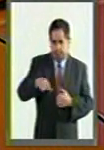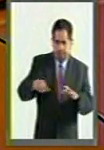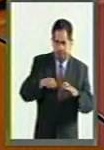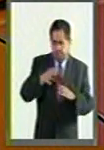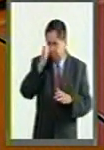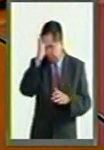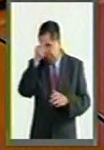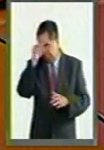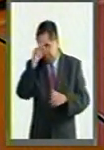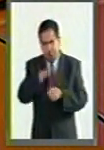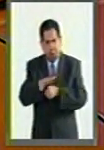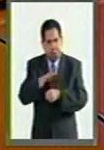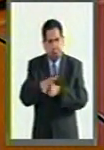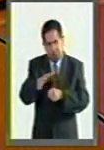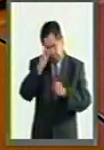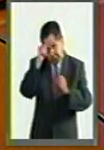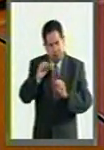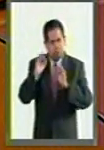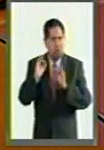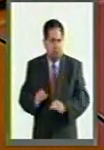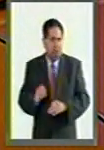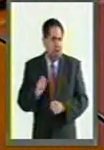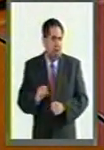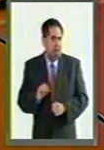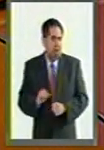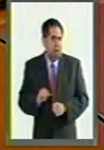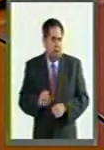un consenso importante de que